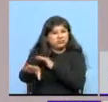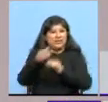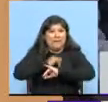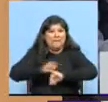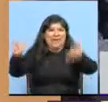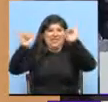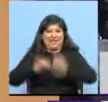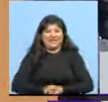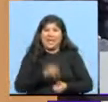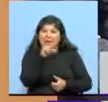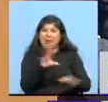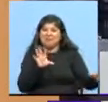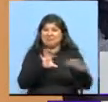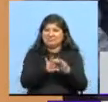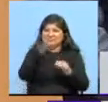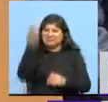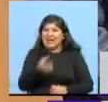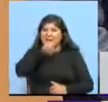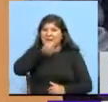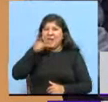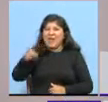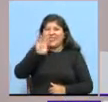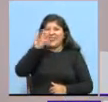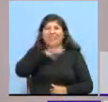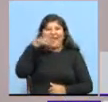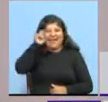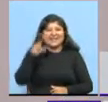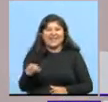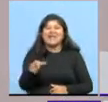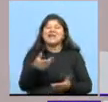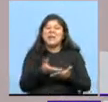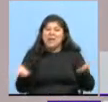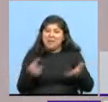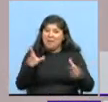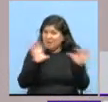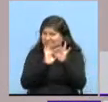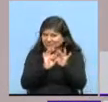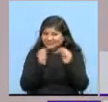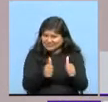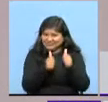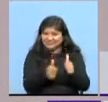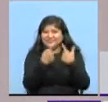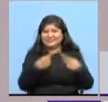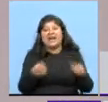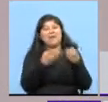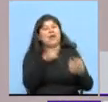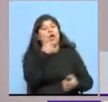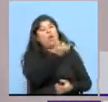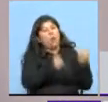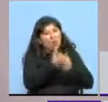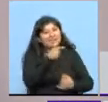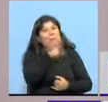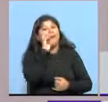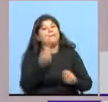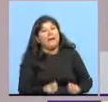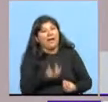Daje. Muy bien. Bueno, papá, ¿qué nos puedes decir? ¿Cómo andan las calificaciones del niño?